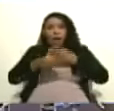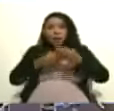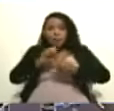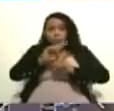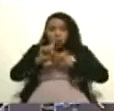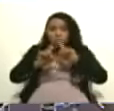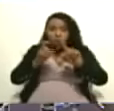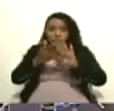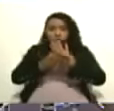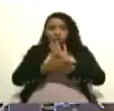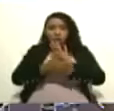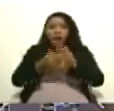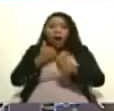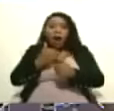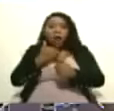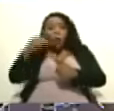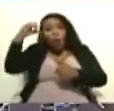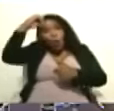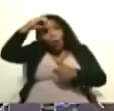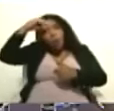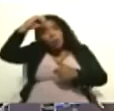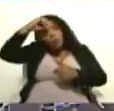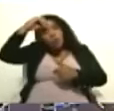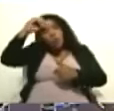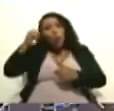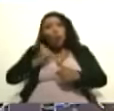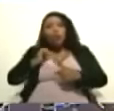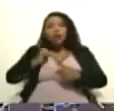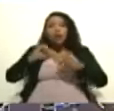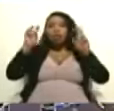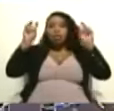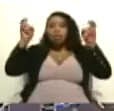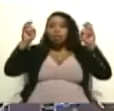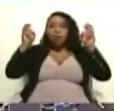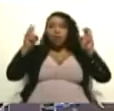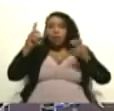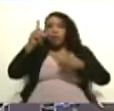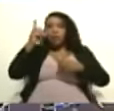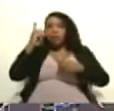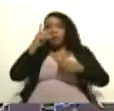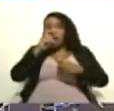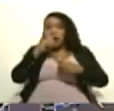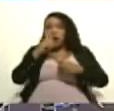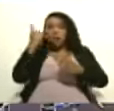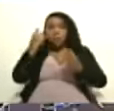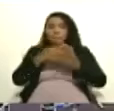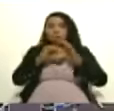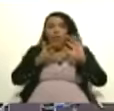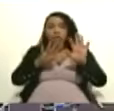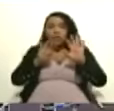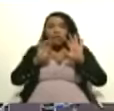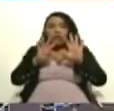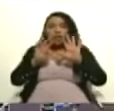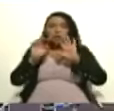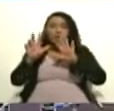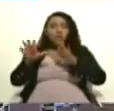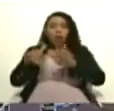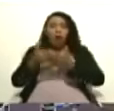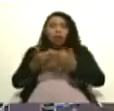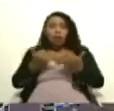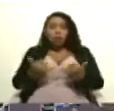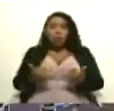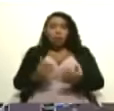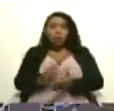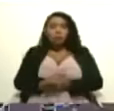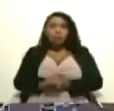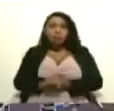30 elecciones desde el año 1998 hasta la fecha y se los digo en número miren